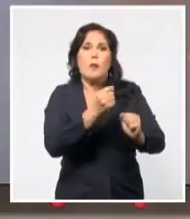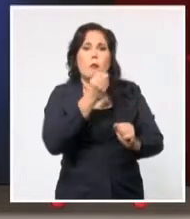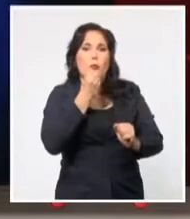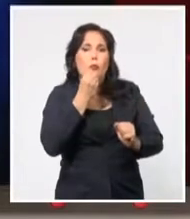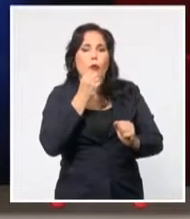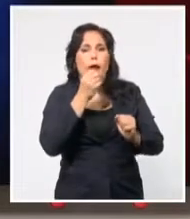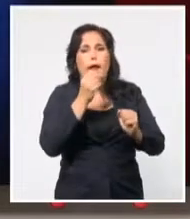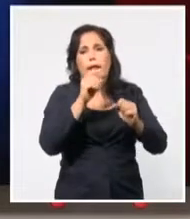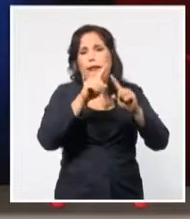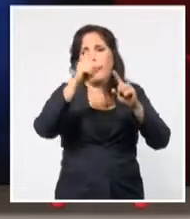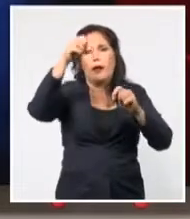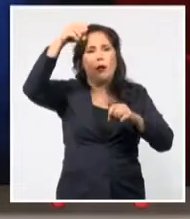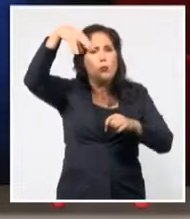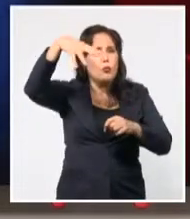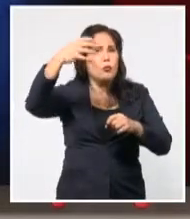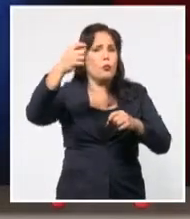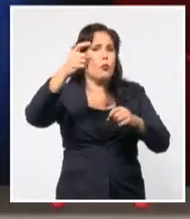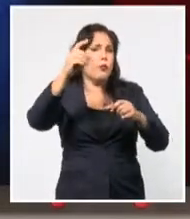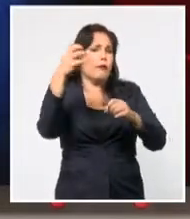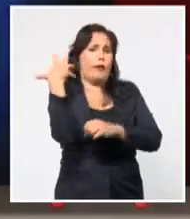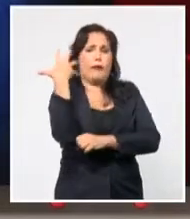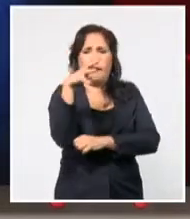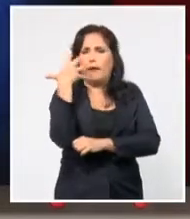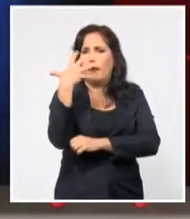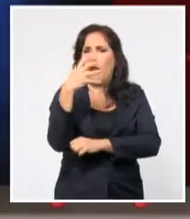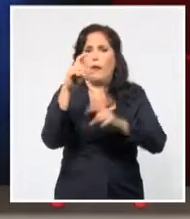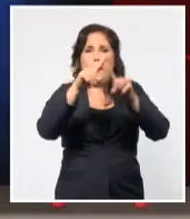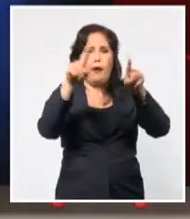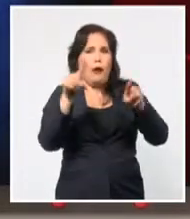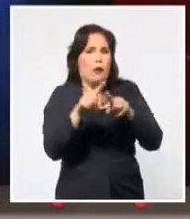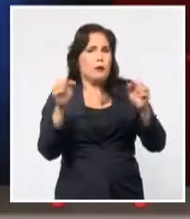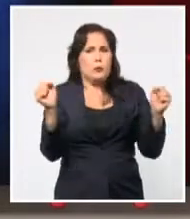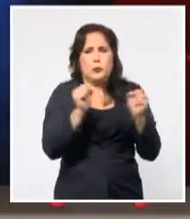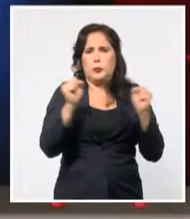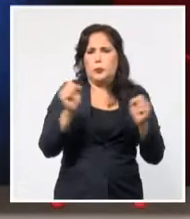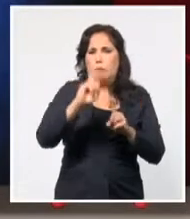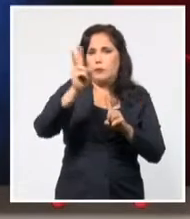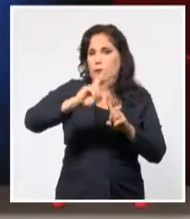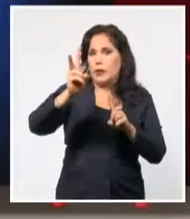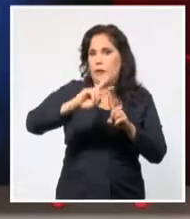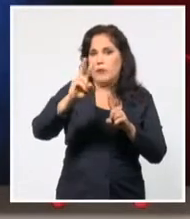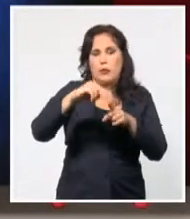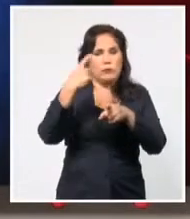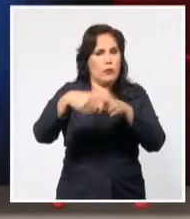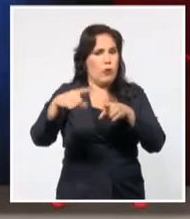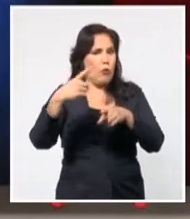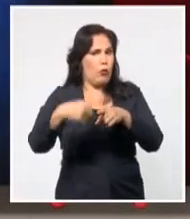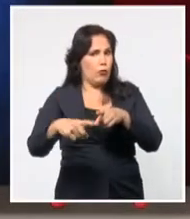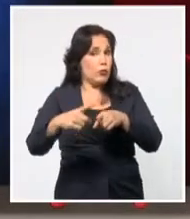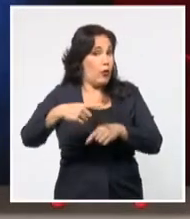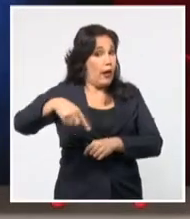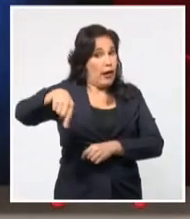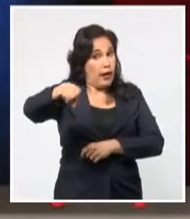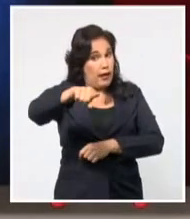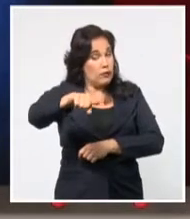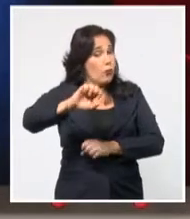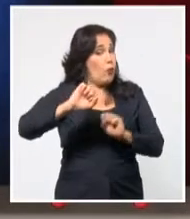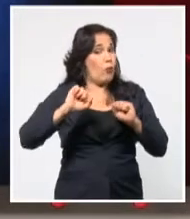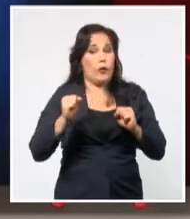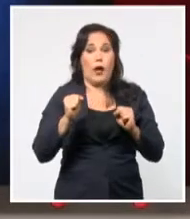equipos electrodomésticos como ventiladores, aires acondicionados, televisores, en fin, algunos de ellos